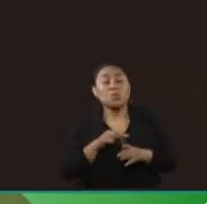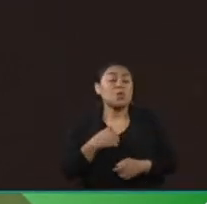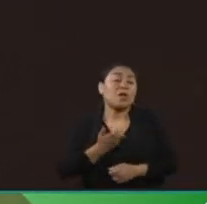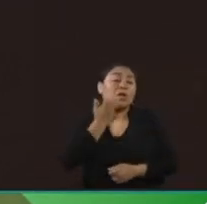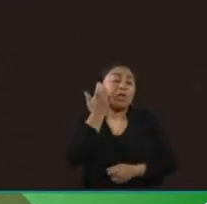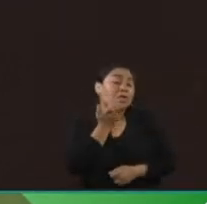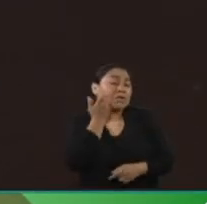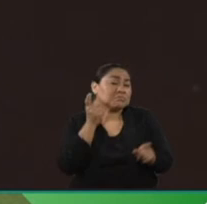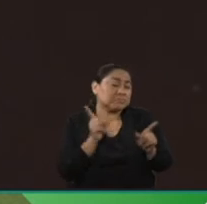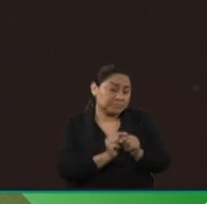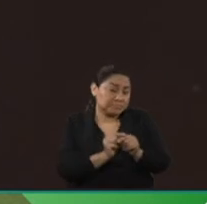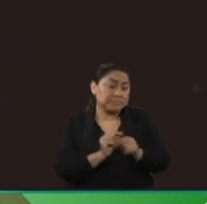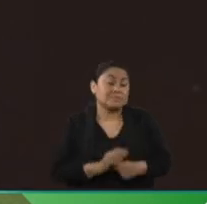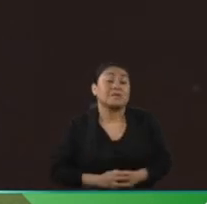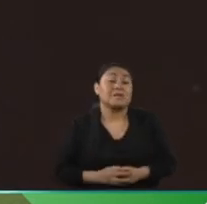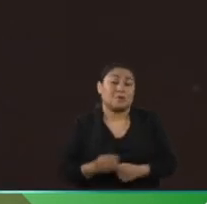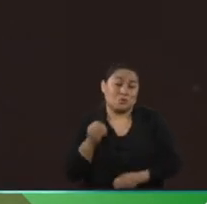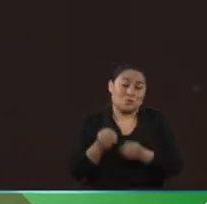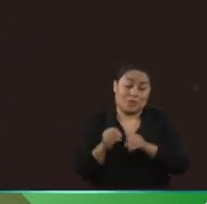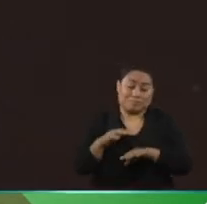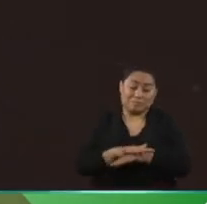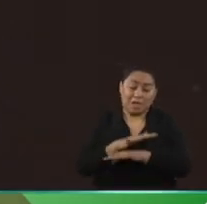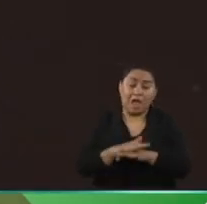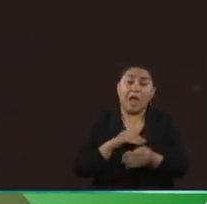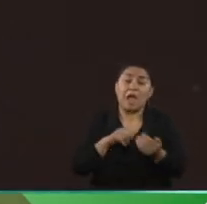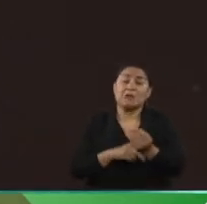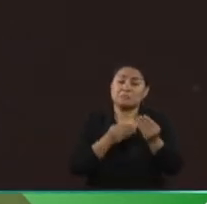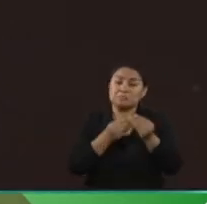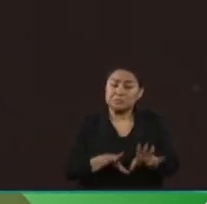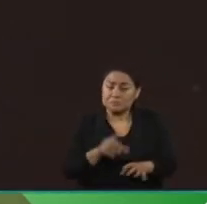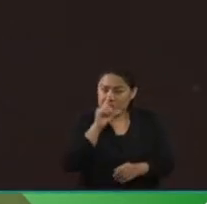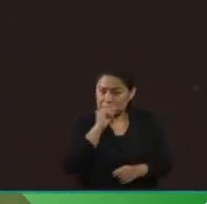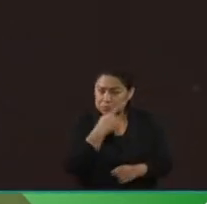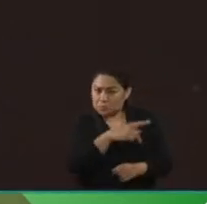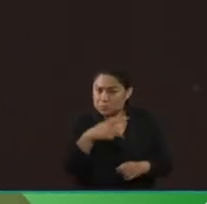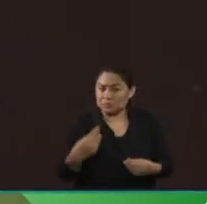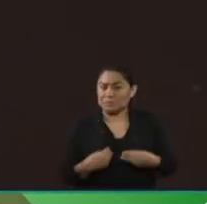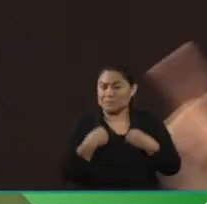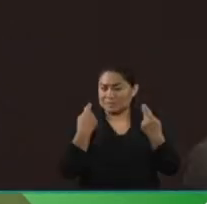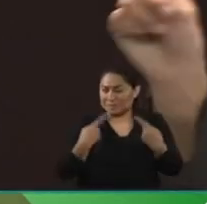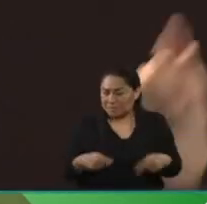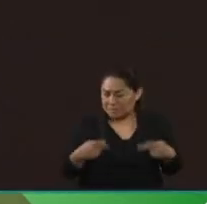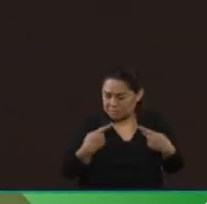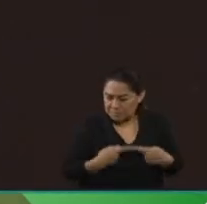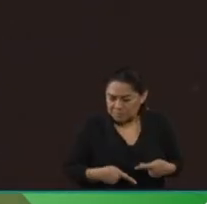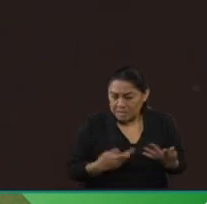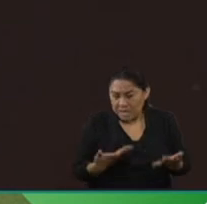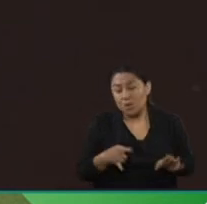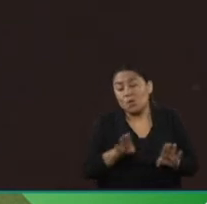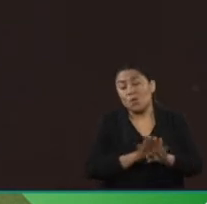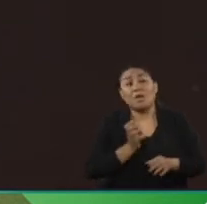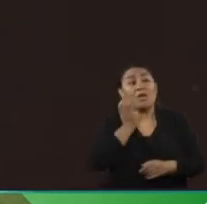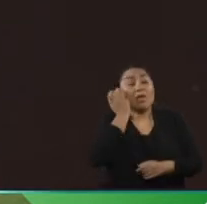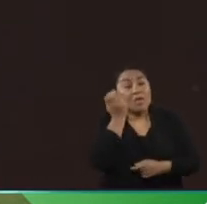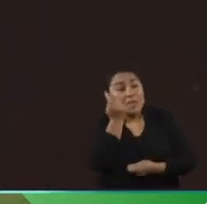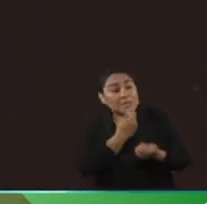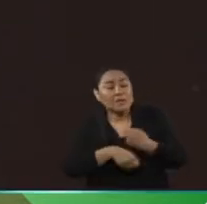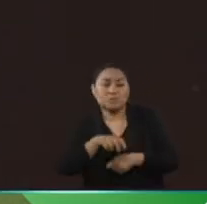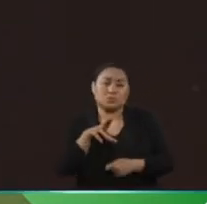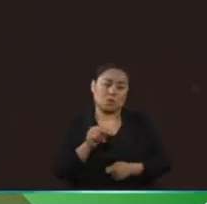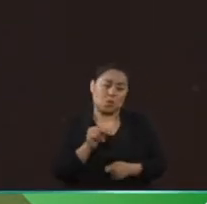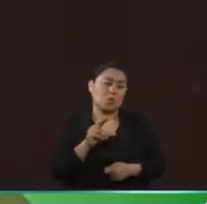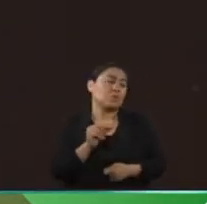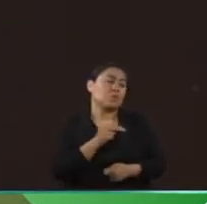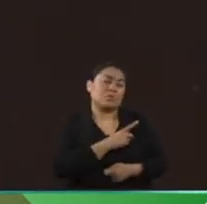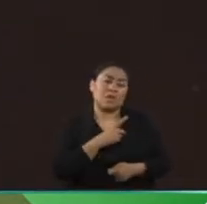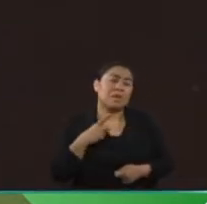las decisiones judiciales que afectan la vida la libertad y el patrimonio de las personas no son una moneda de cambio ni deben ser